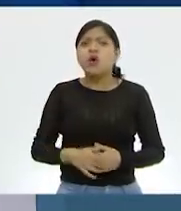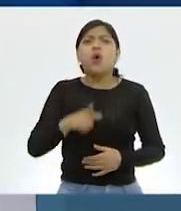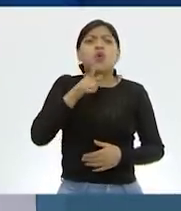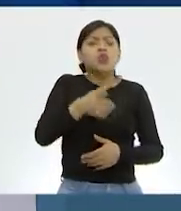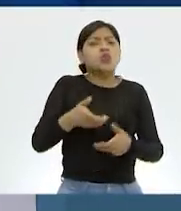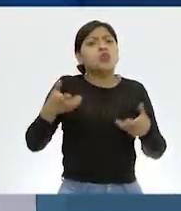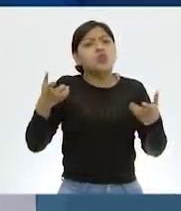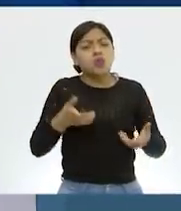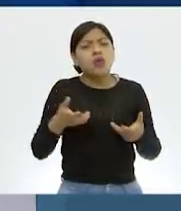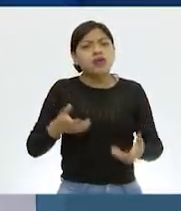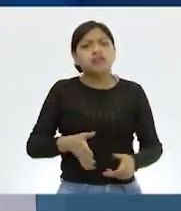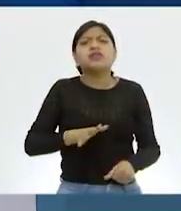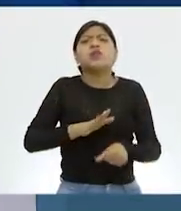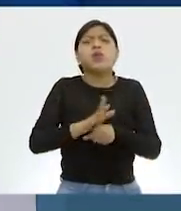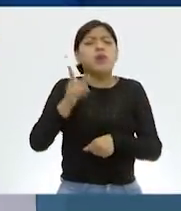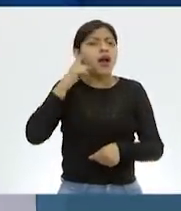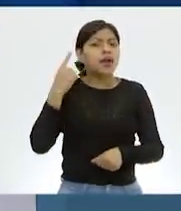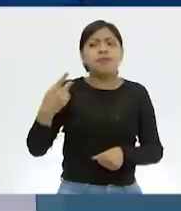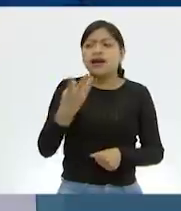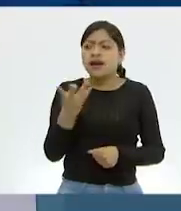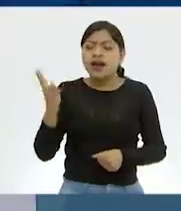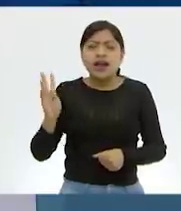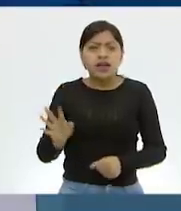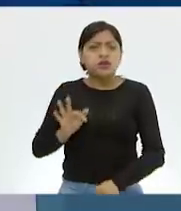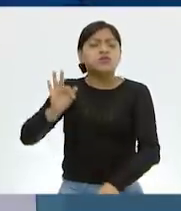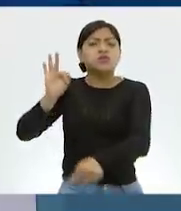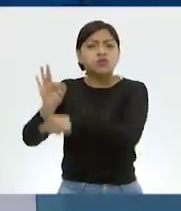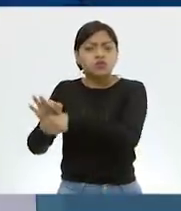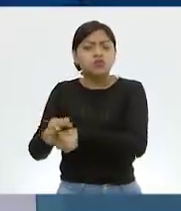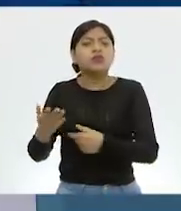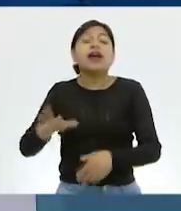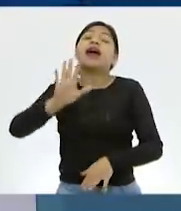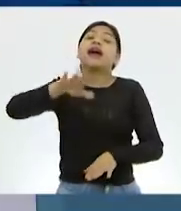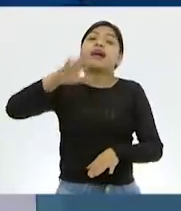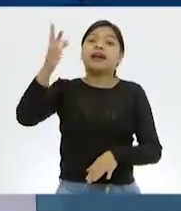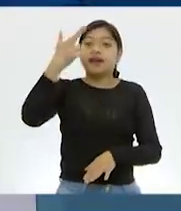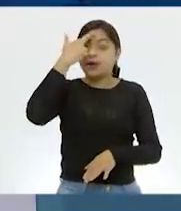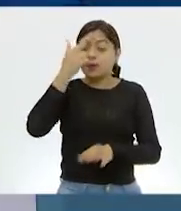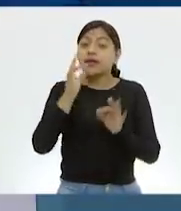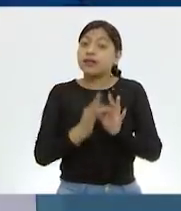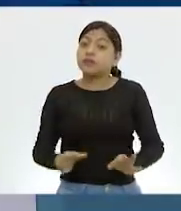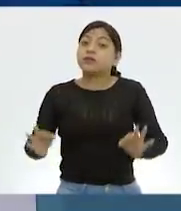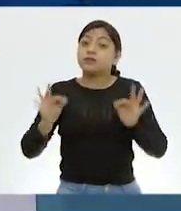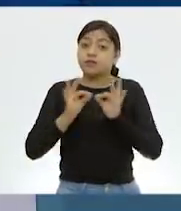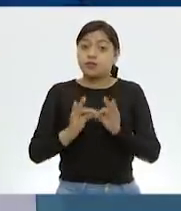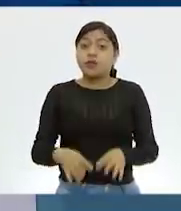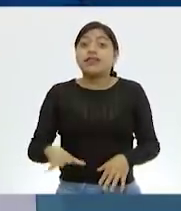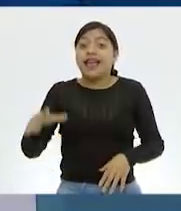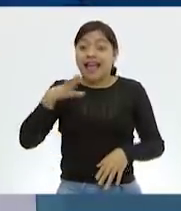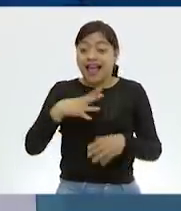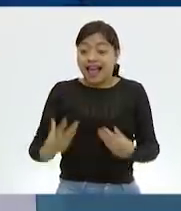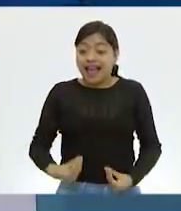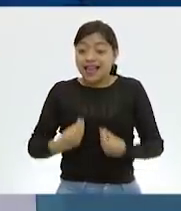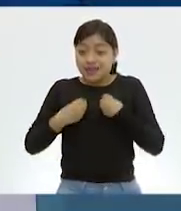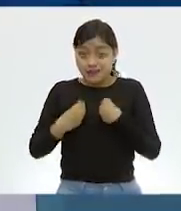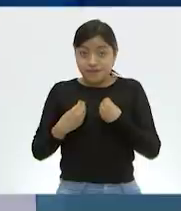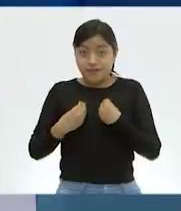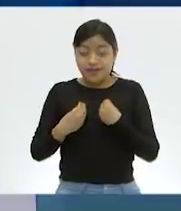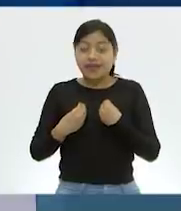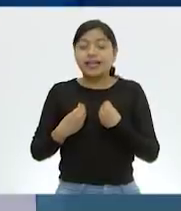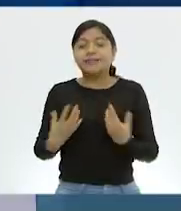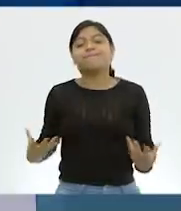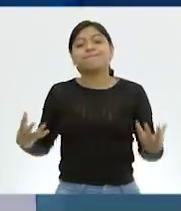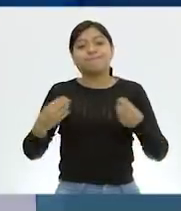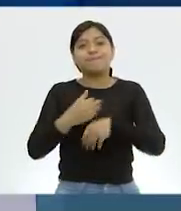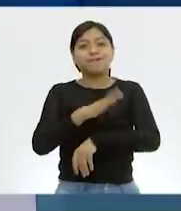para vivir en armonía con la naturaleza? Recuerden, todos los seres vivos somos una gran familia. Nos